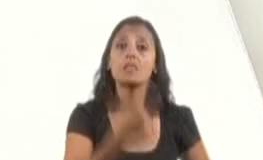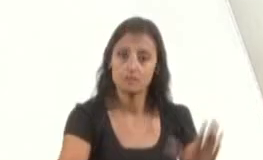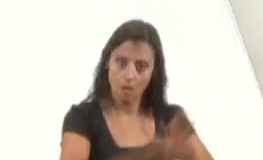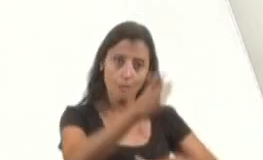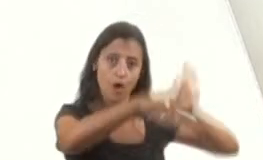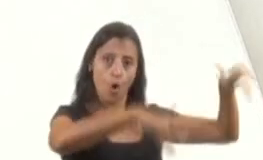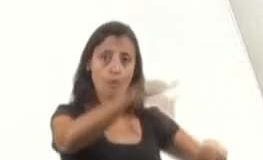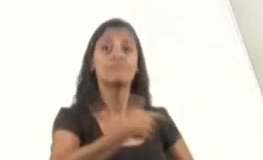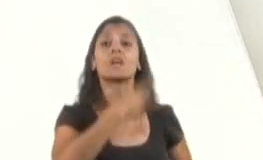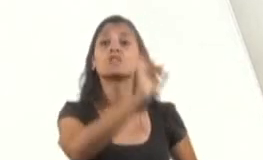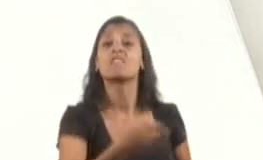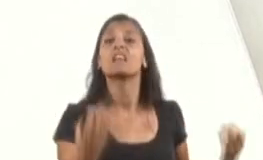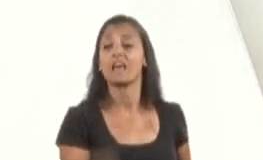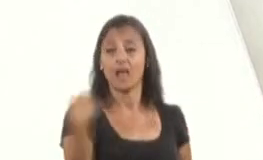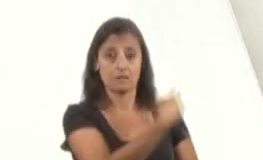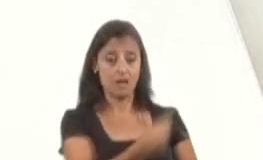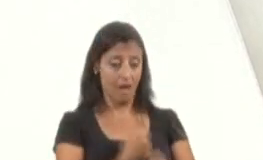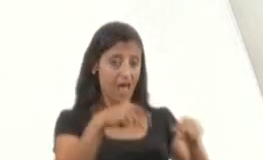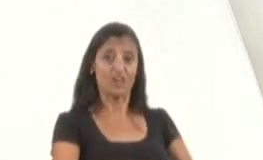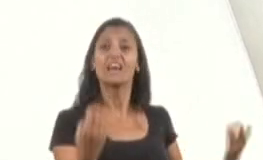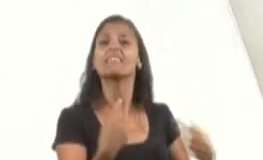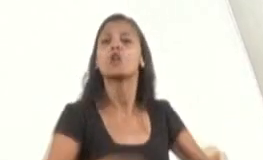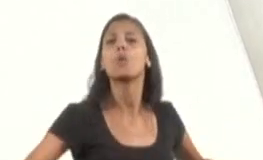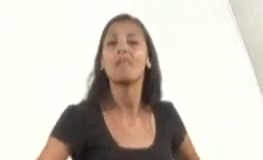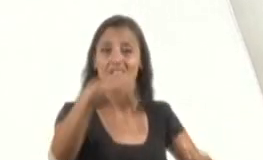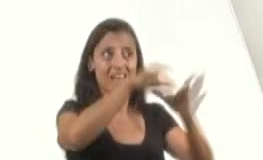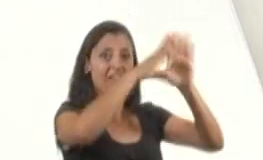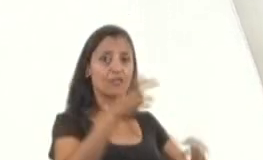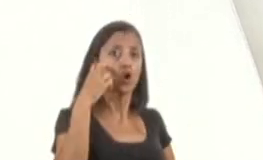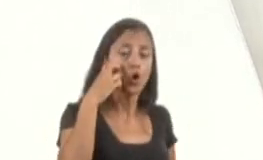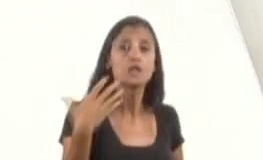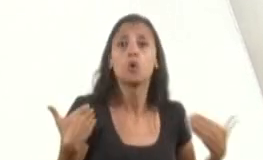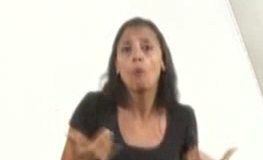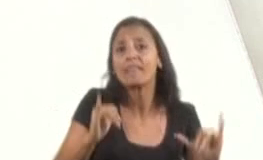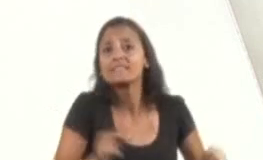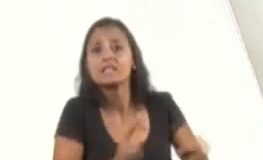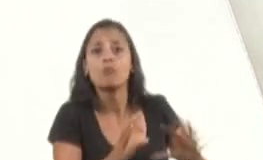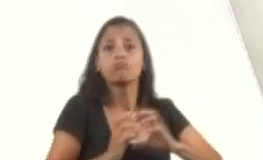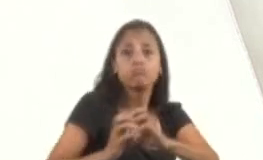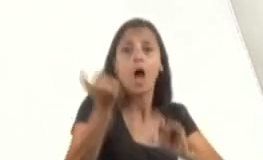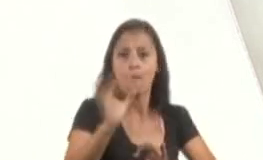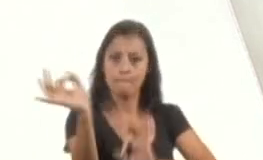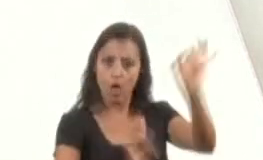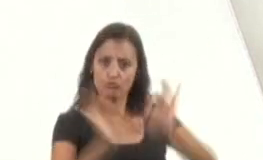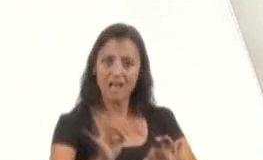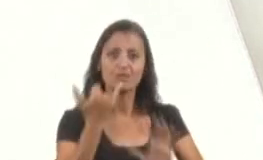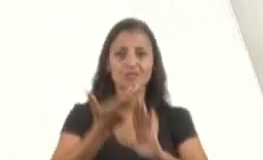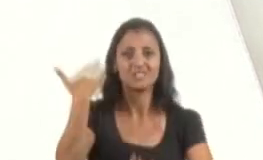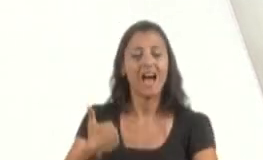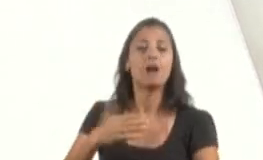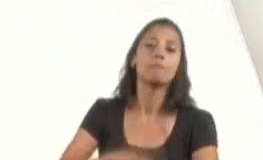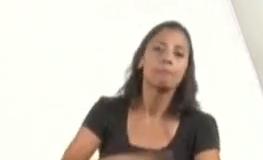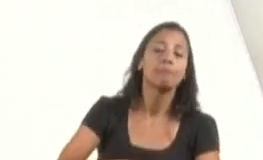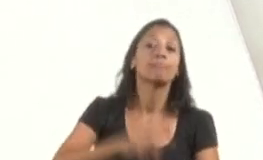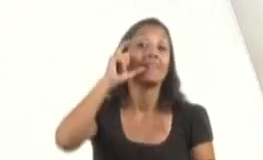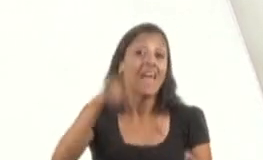convocatoria, quería saber qué pasó de la semana pasada a esta. Si hay posibilidad de que se traten los proyectos anunciados en el resto del verano, los meses de